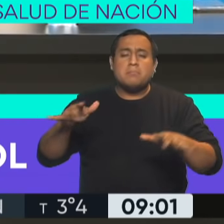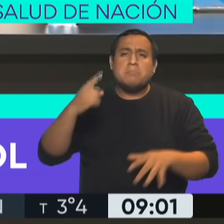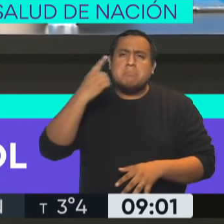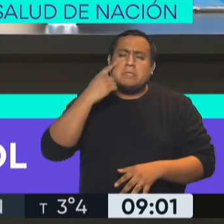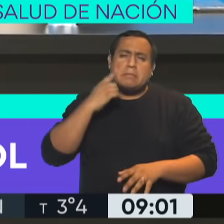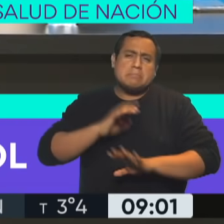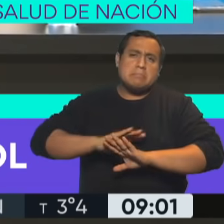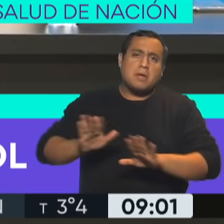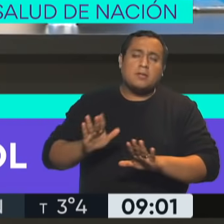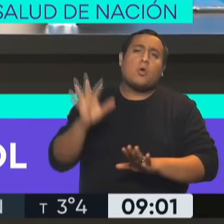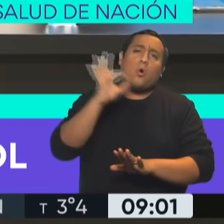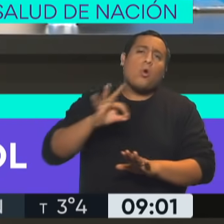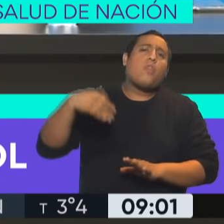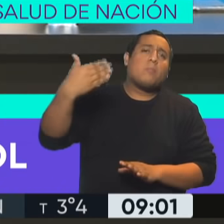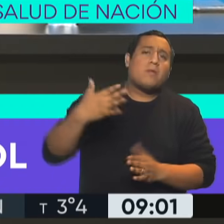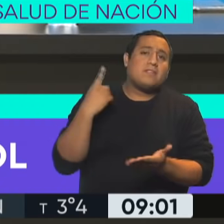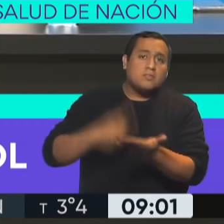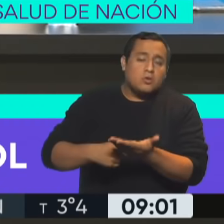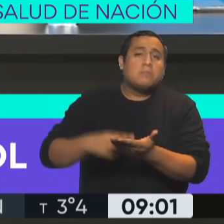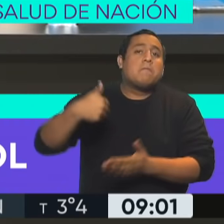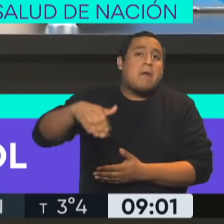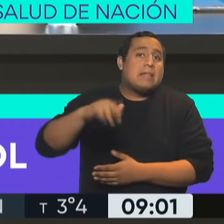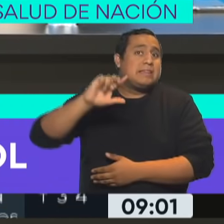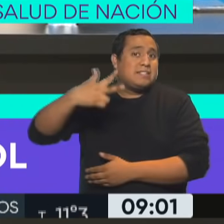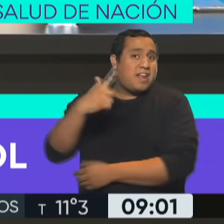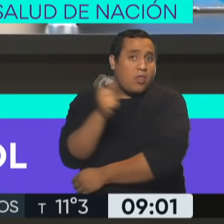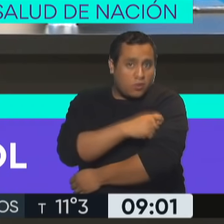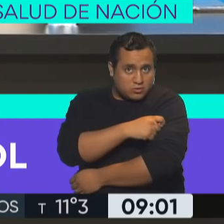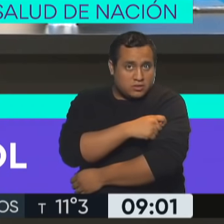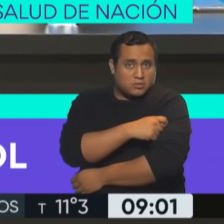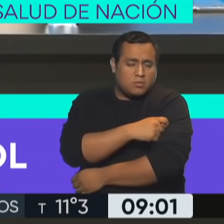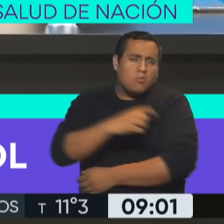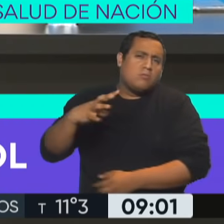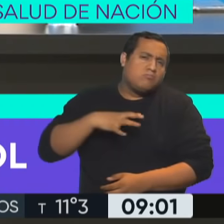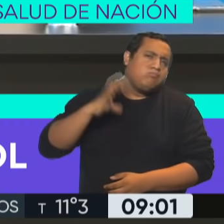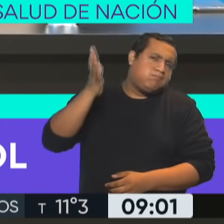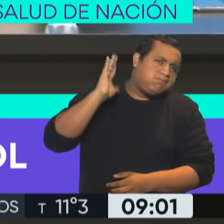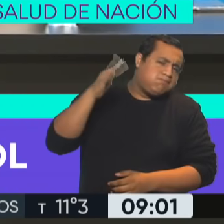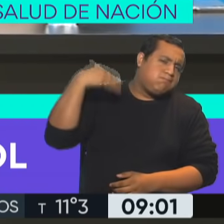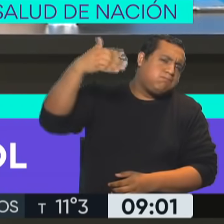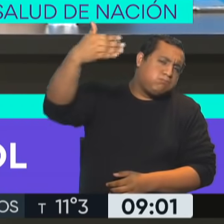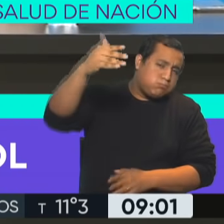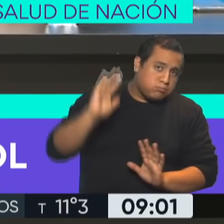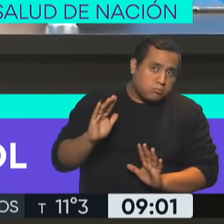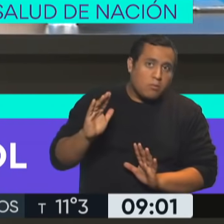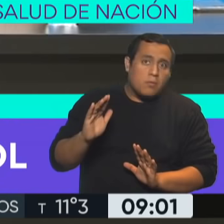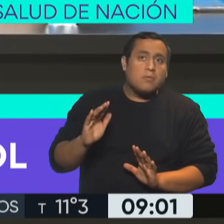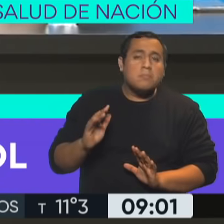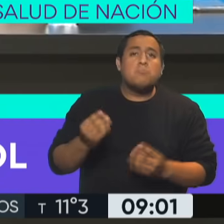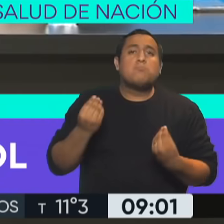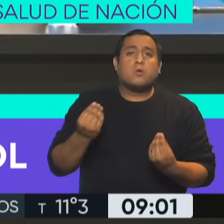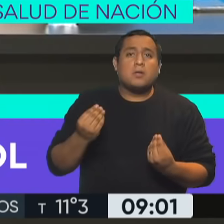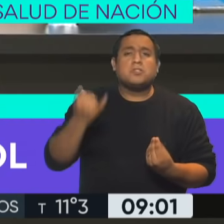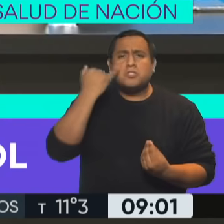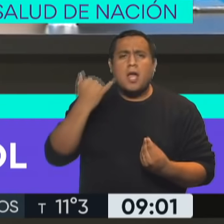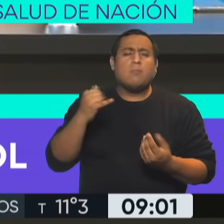menos se va a evaluar más adelante, la posibilidad de una tercera dosis. Si esto está muy lejano, teniendo en cuenta que se ha podido controlar